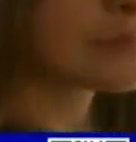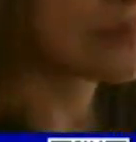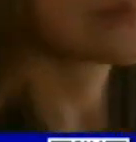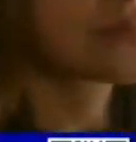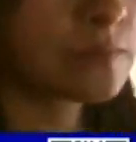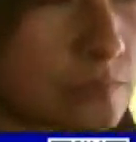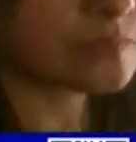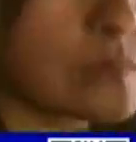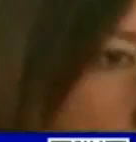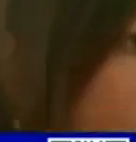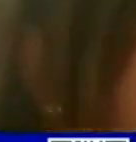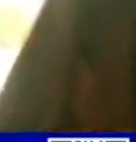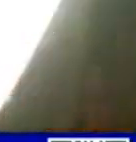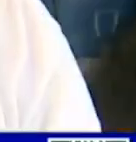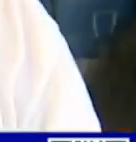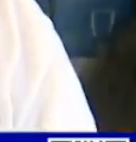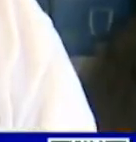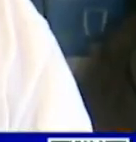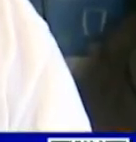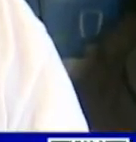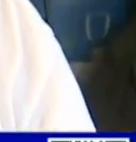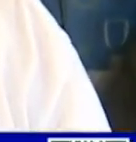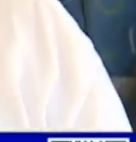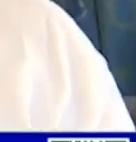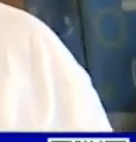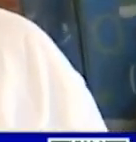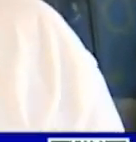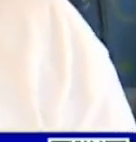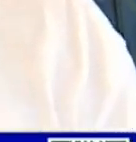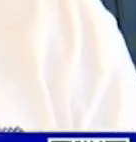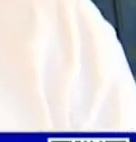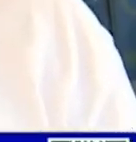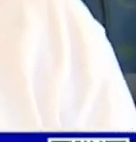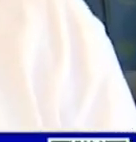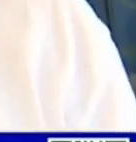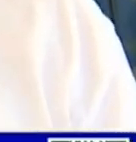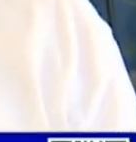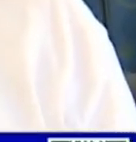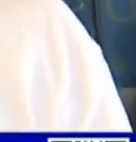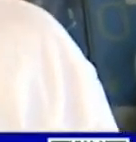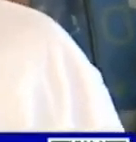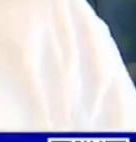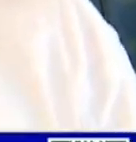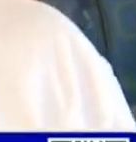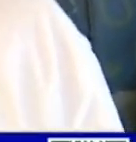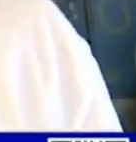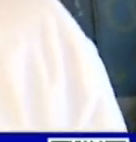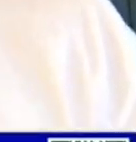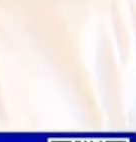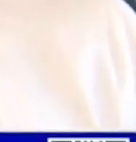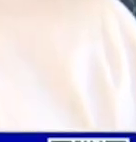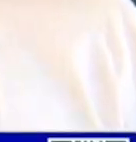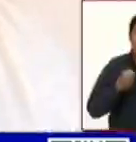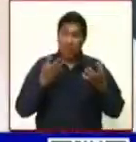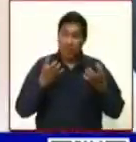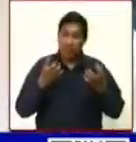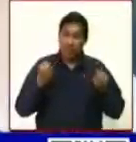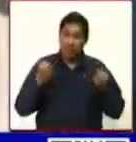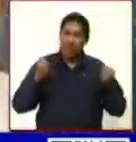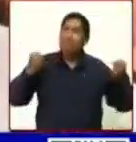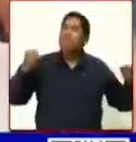una hermana A mí no me gustaría que alguien les moleste esa manera Sí pues así algo un poco estresante en su momento no estamos dispuesto a todo